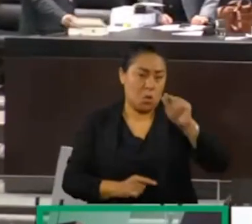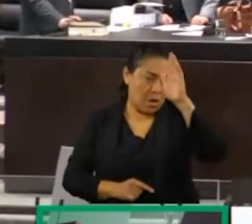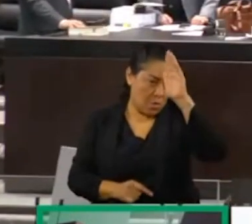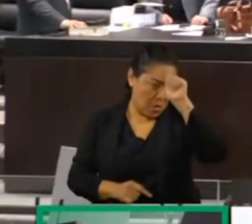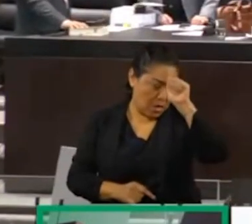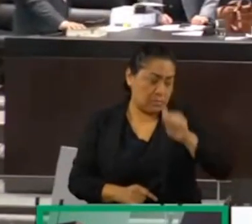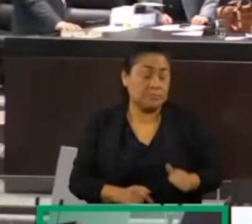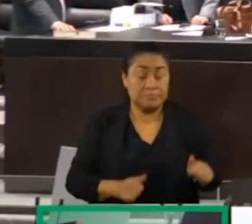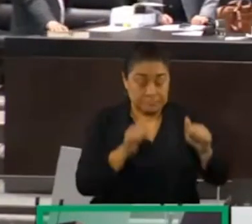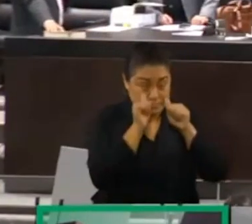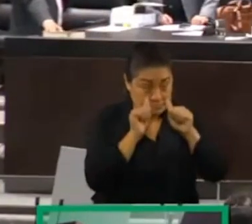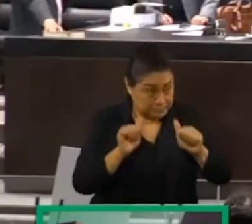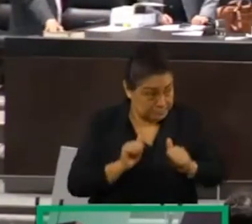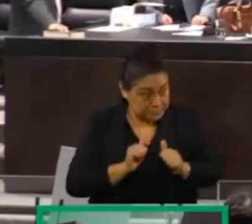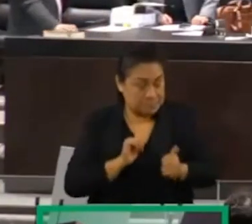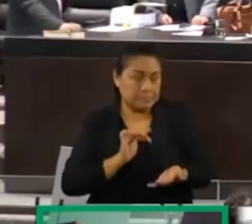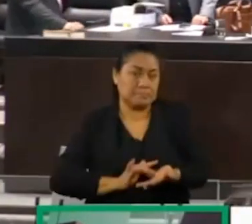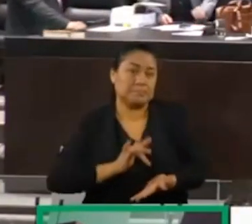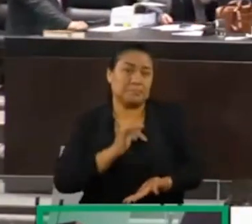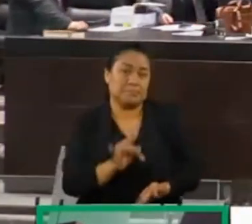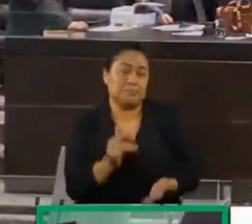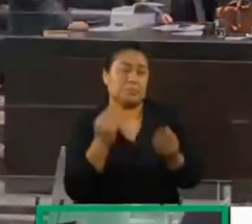atención, muchas gracias.